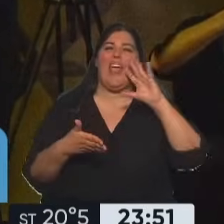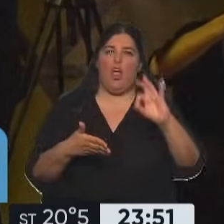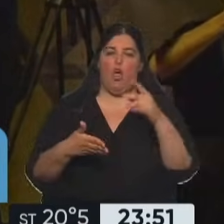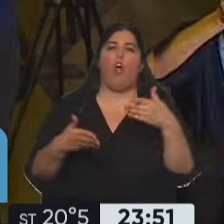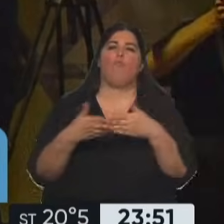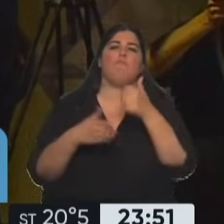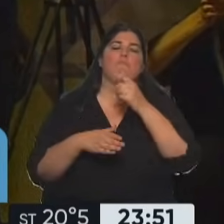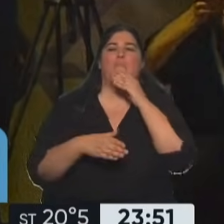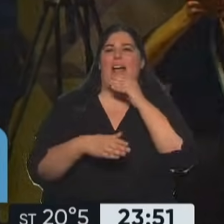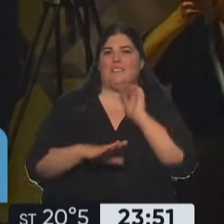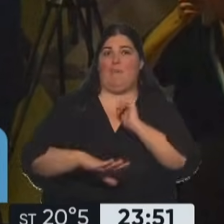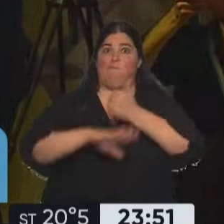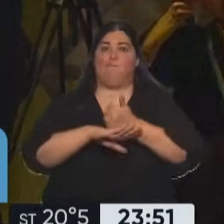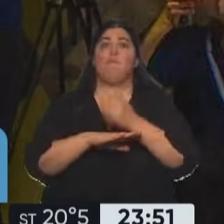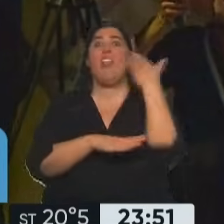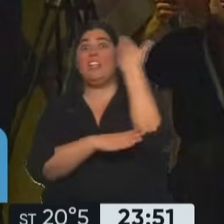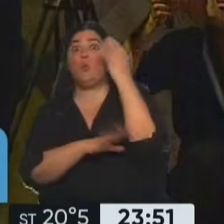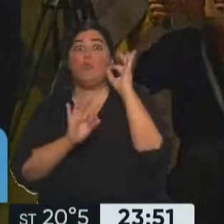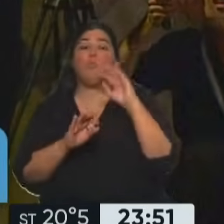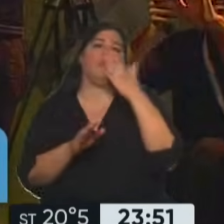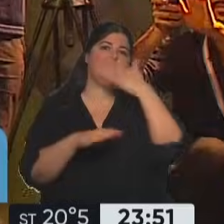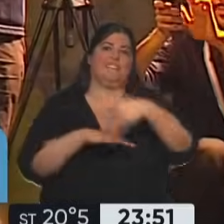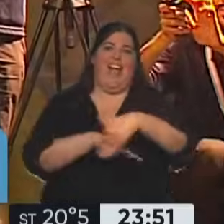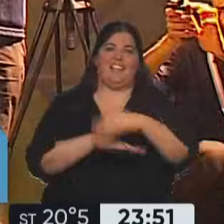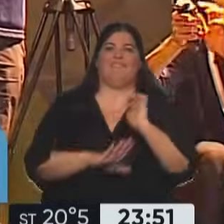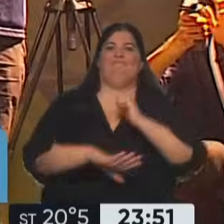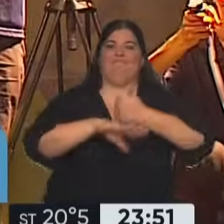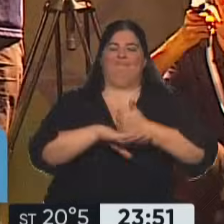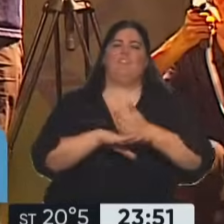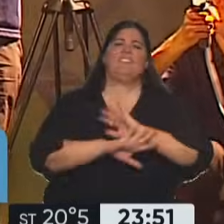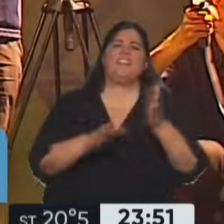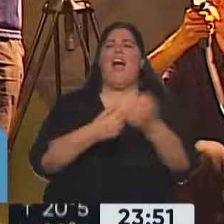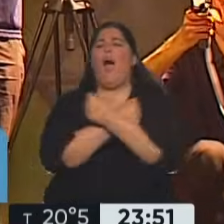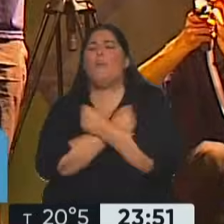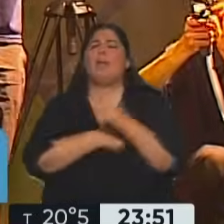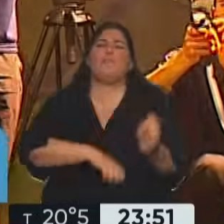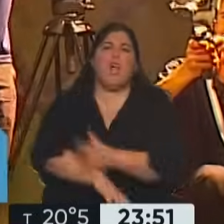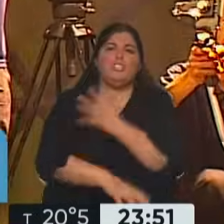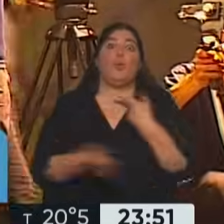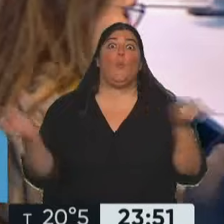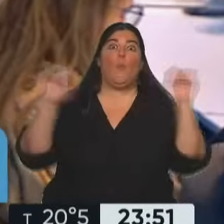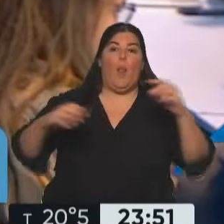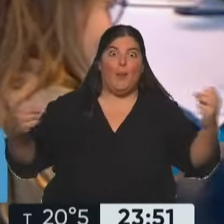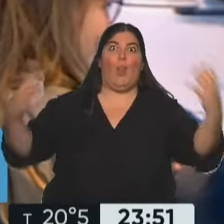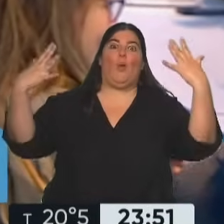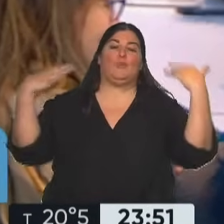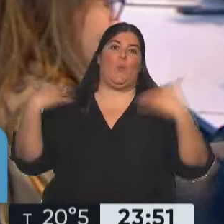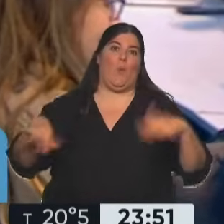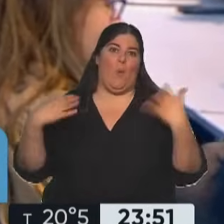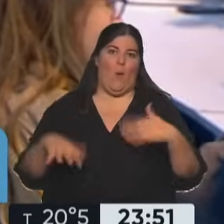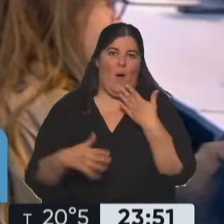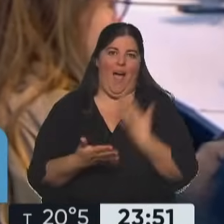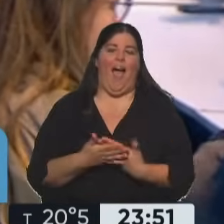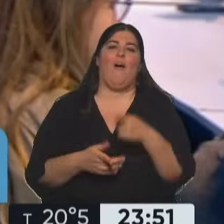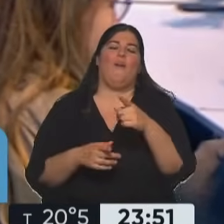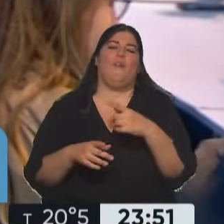Massa, luego de un discurso tremendo que ha dado aquí, entre abrazos, entre mucha emoción. Volvió la luz. Bueno, se festeja en el